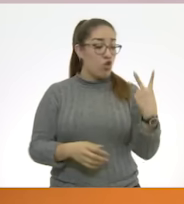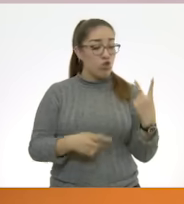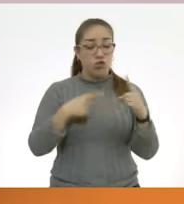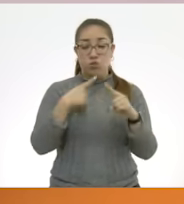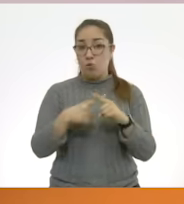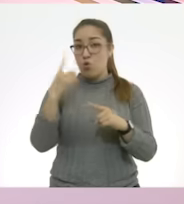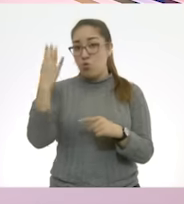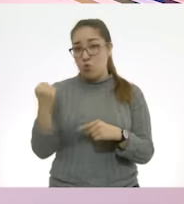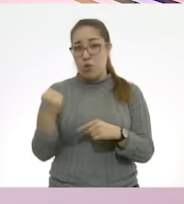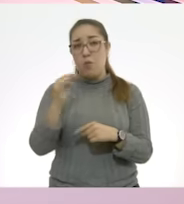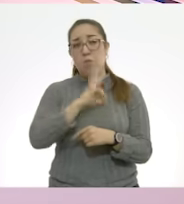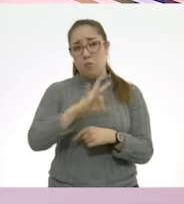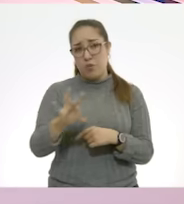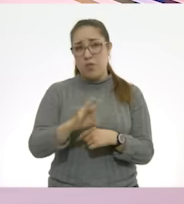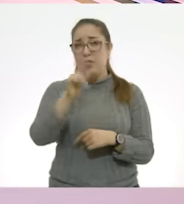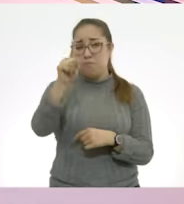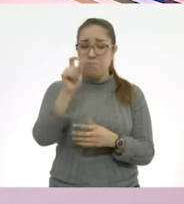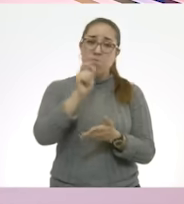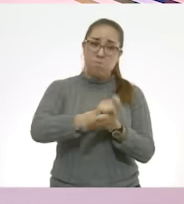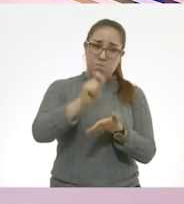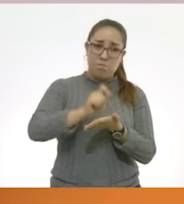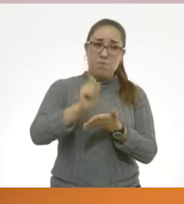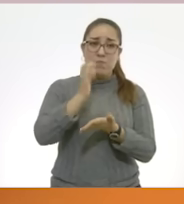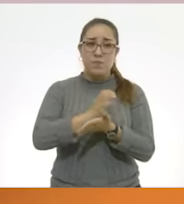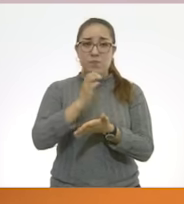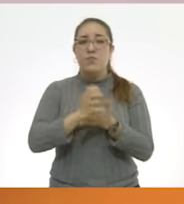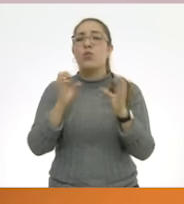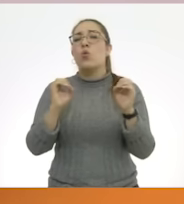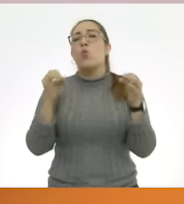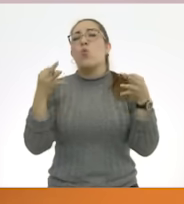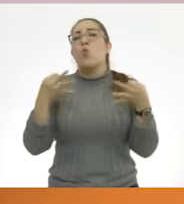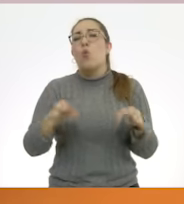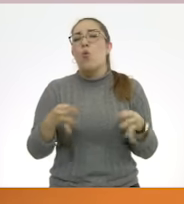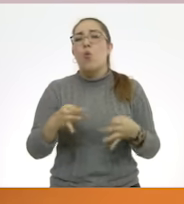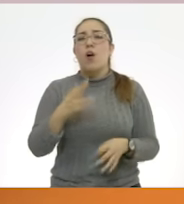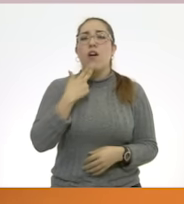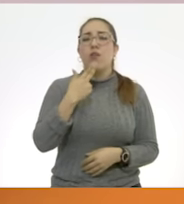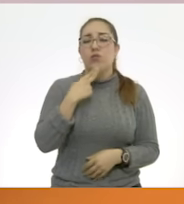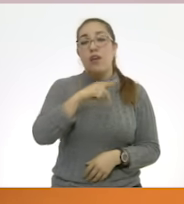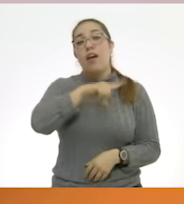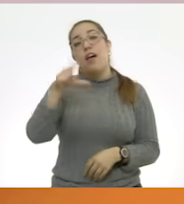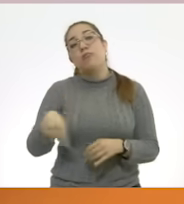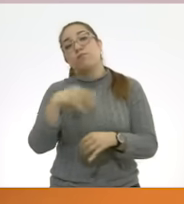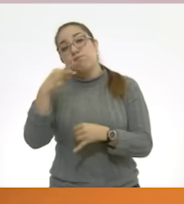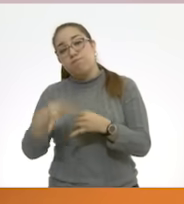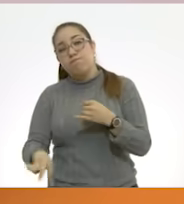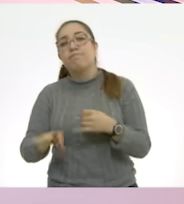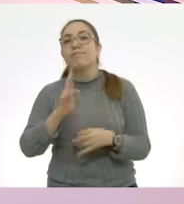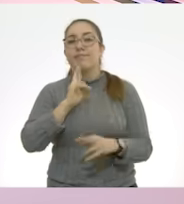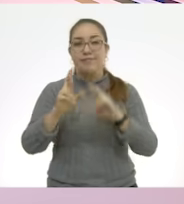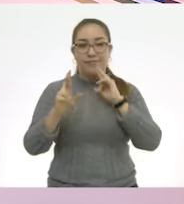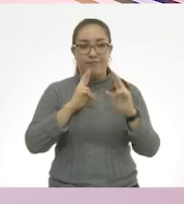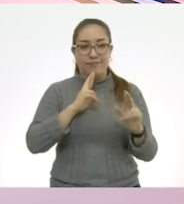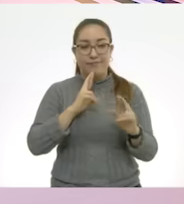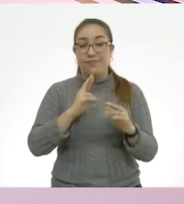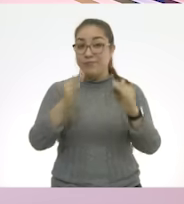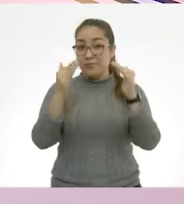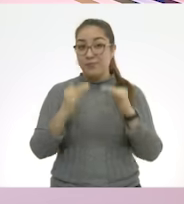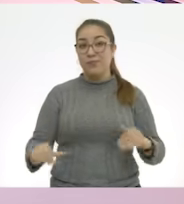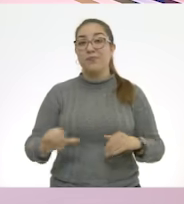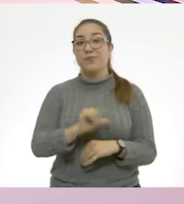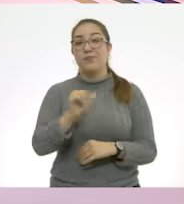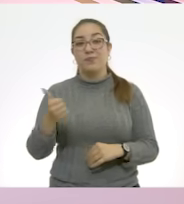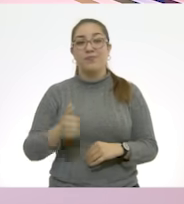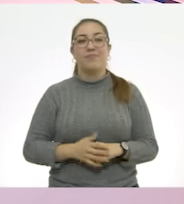9. Anótalo en tu cuaderno o en la hoja que estés trabajando y al final vemos los resultados. Siguiente. Saca otra pelotita, okay, Alexia.